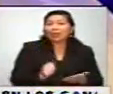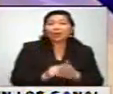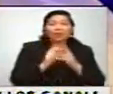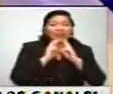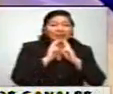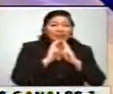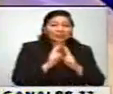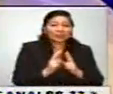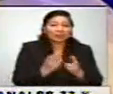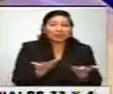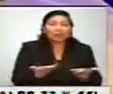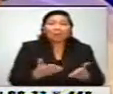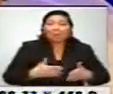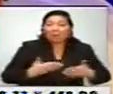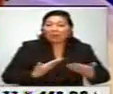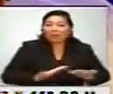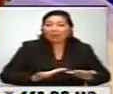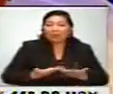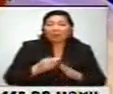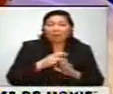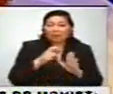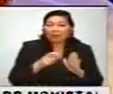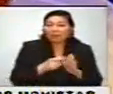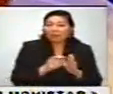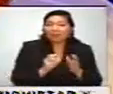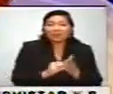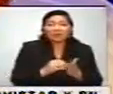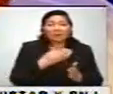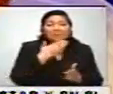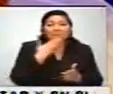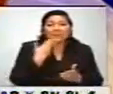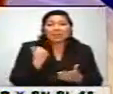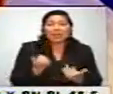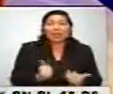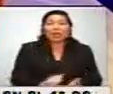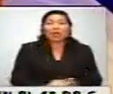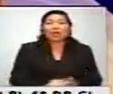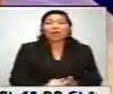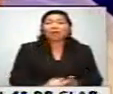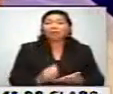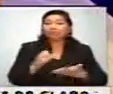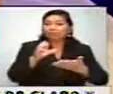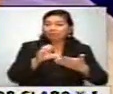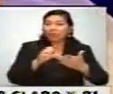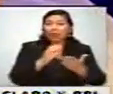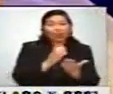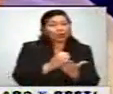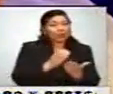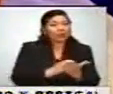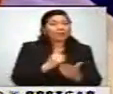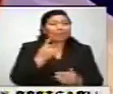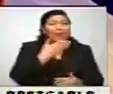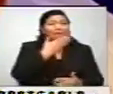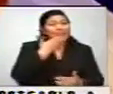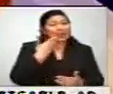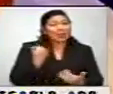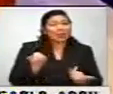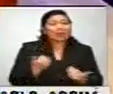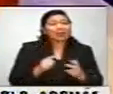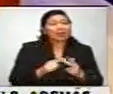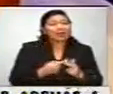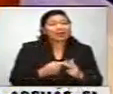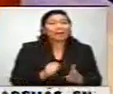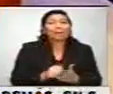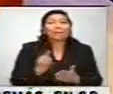resolver. Se puede llevar a cabo un proyecto, porque ha sido una mejora. Realmente la adenda a ese contrato era para mejorar las condiciones